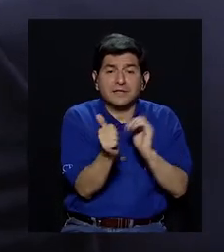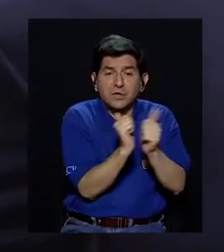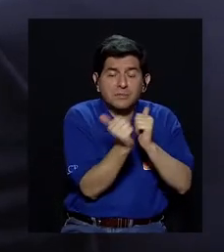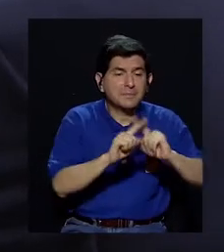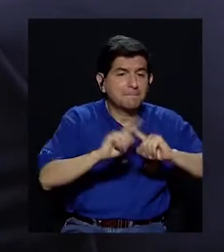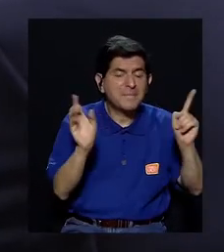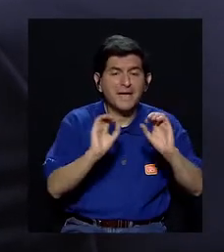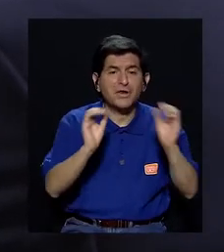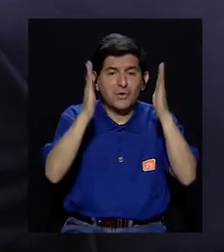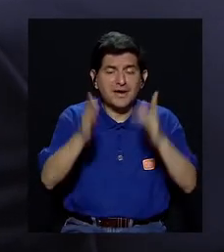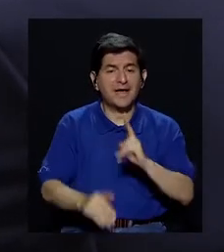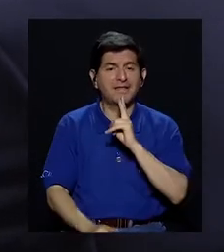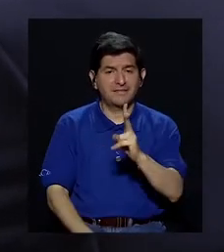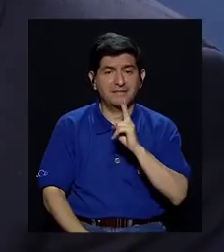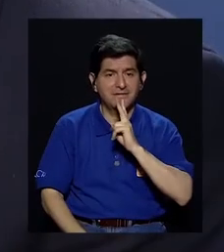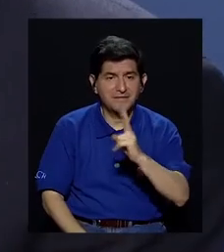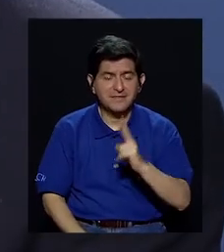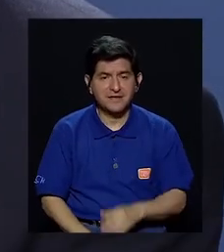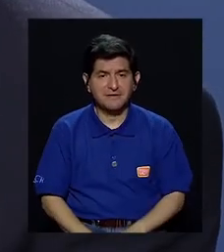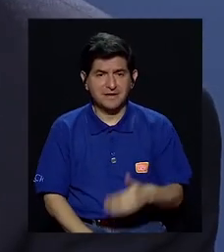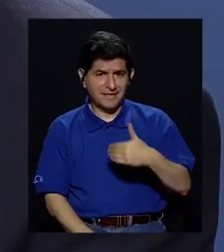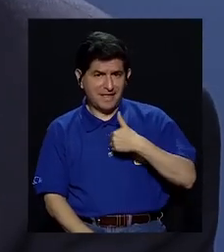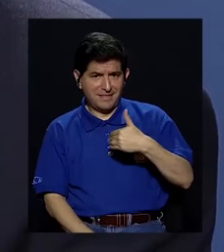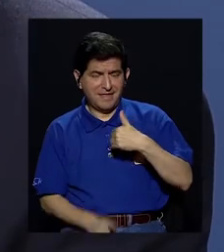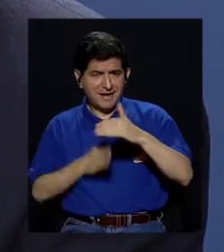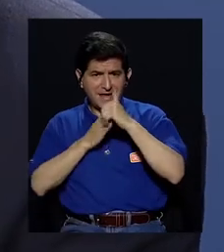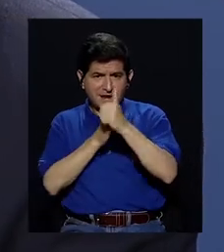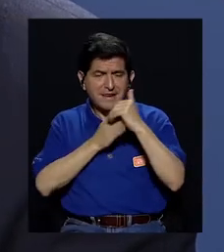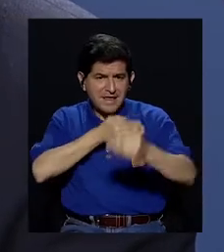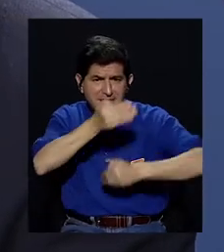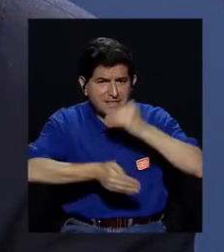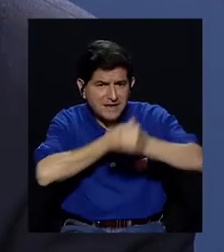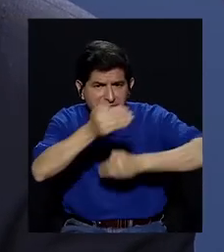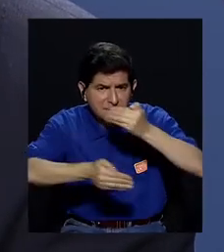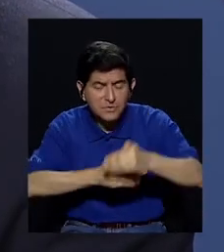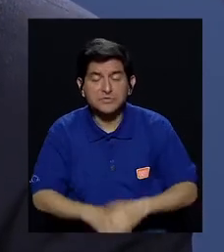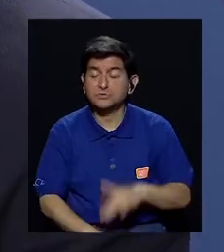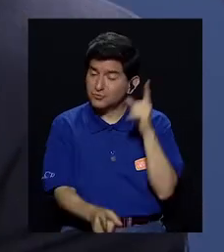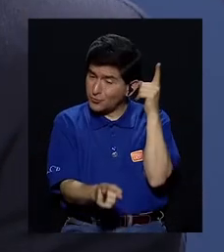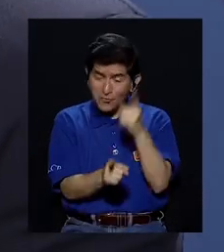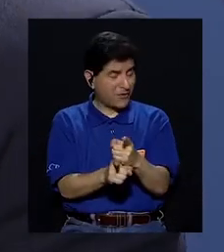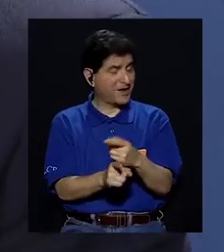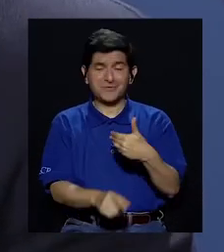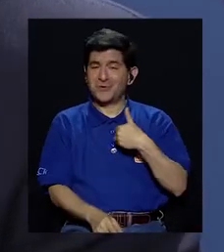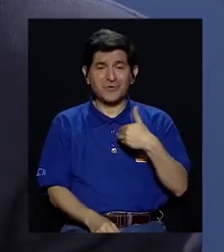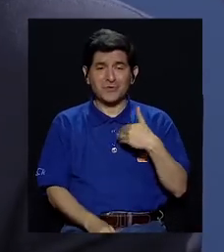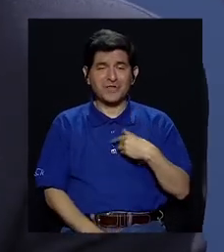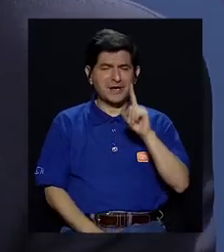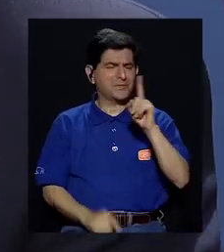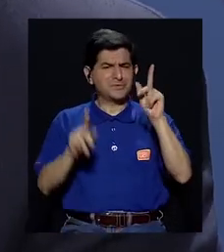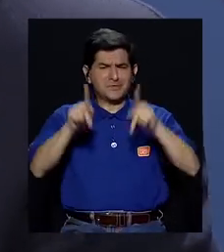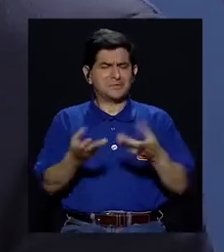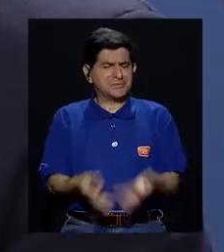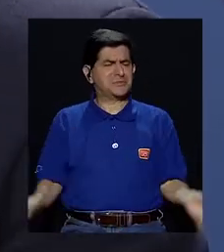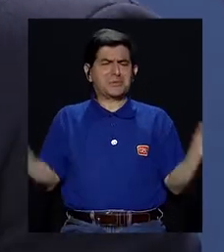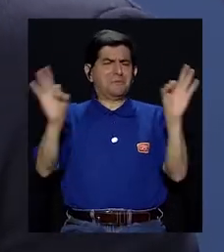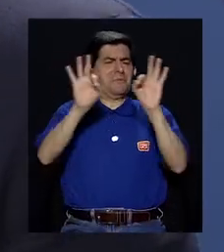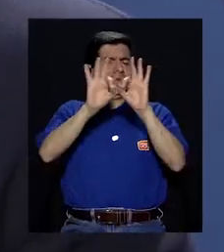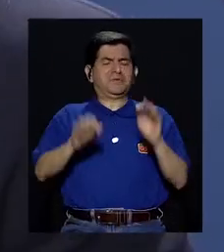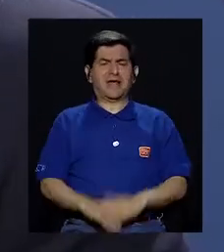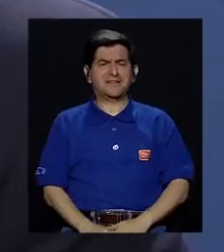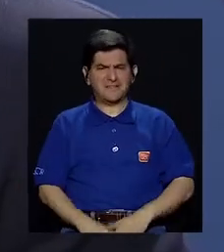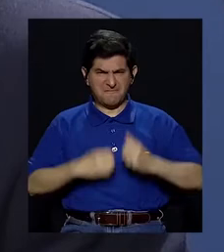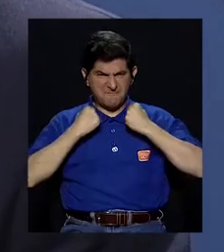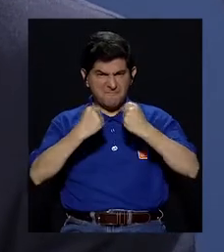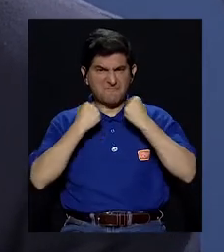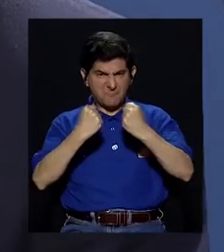en realidad no hay ninguno que esté verdaderamente el proceso ante la ciudadanía exacto no tenemos una estrella sanz no hay nadie con